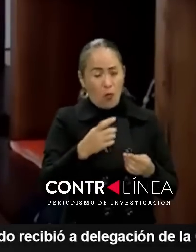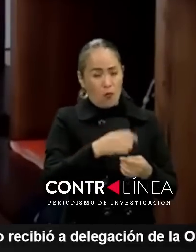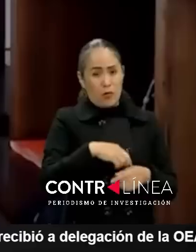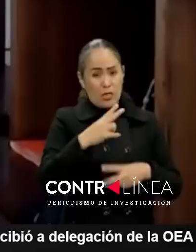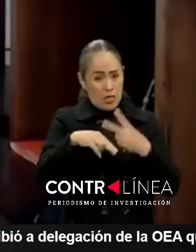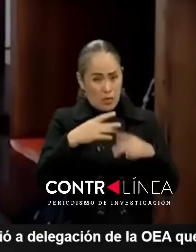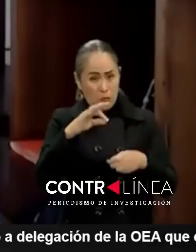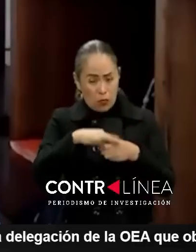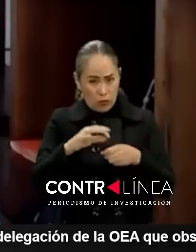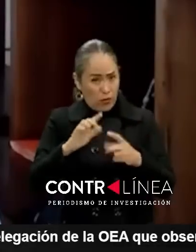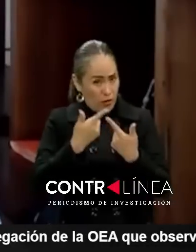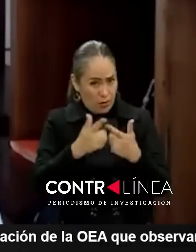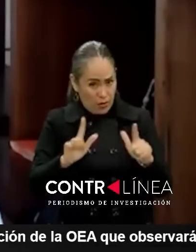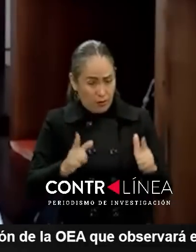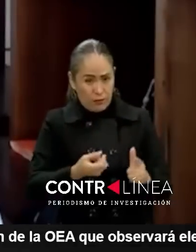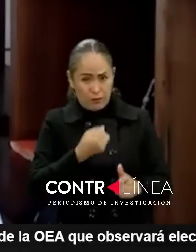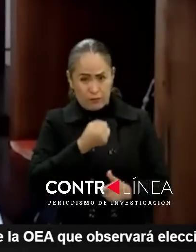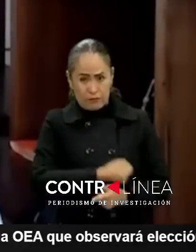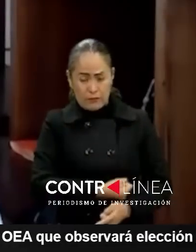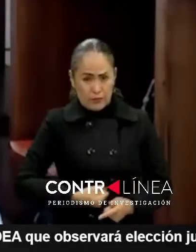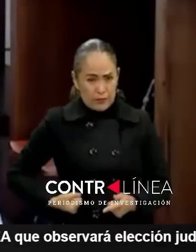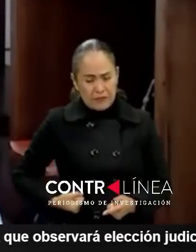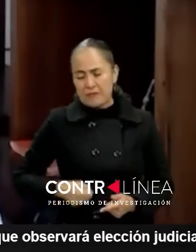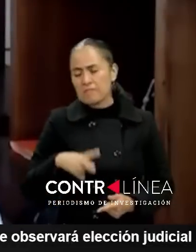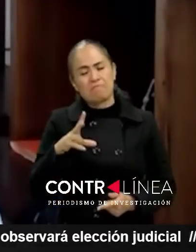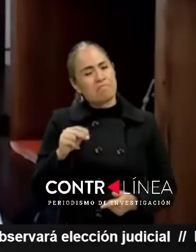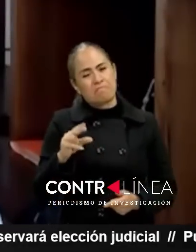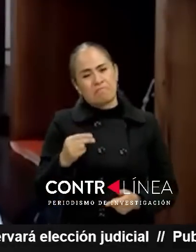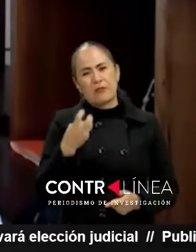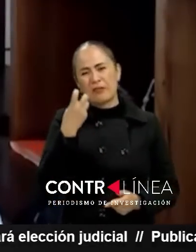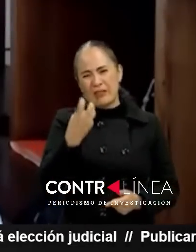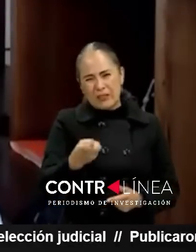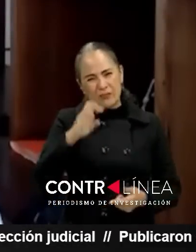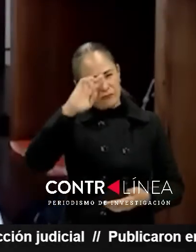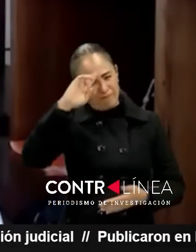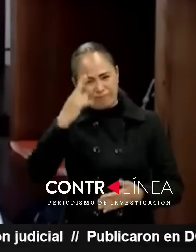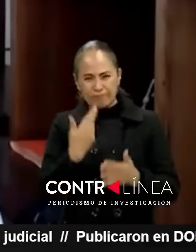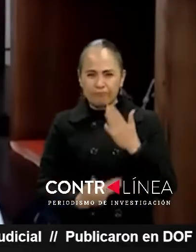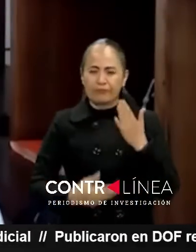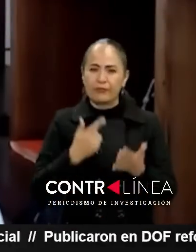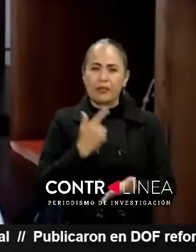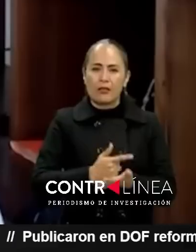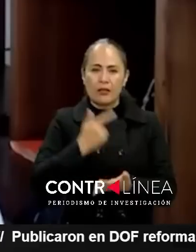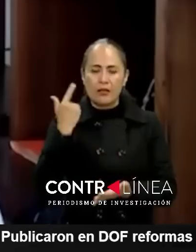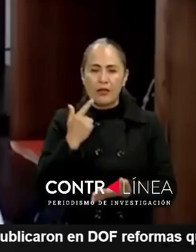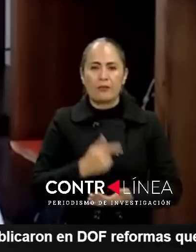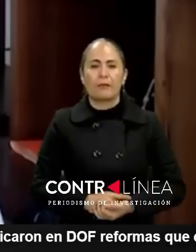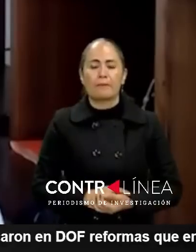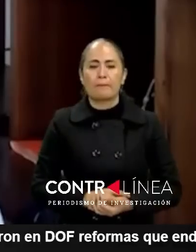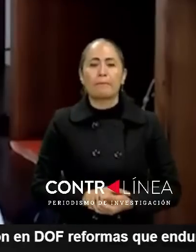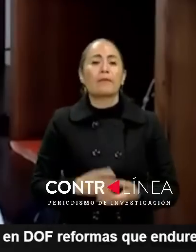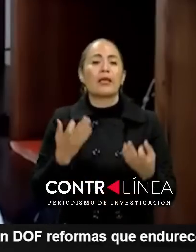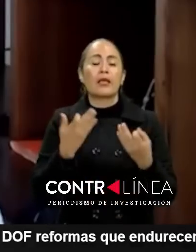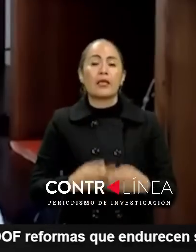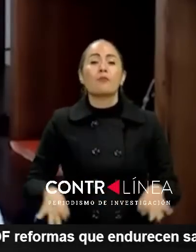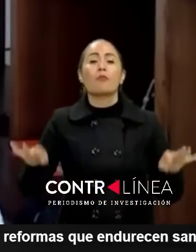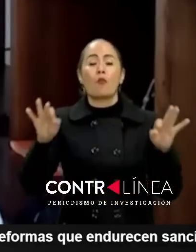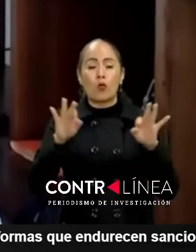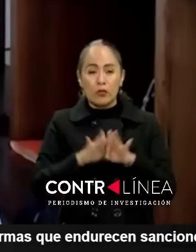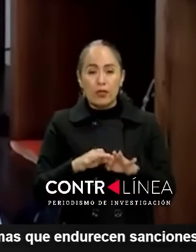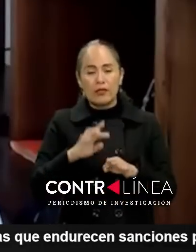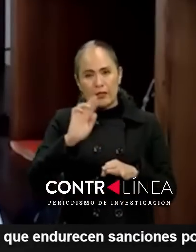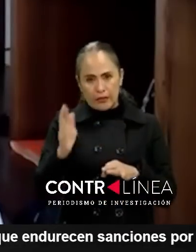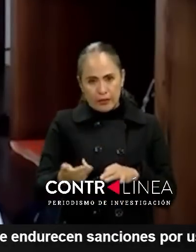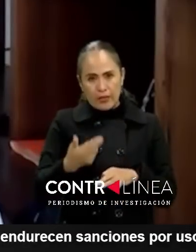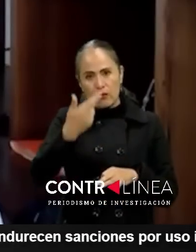de los pilares esenciales de nuestra democracia constitucional. En ese sentido, también es importante recordar que el sufragio